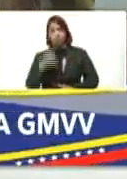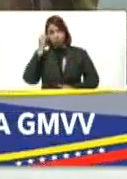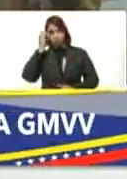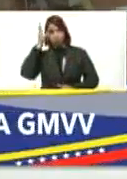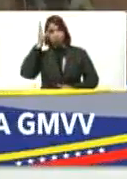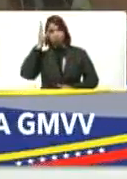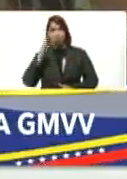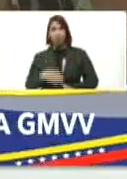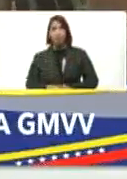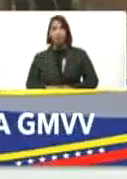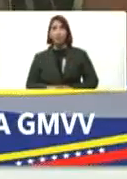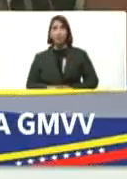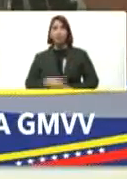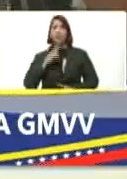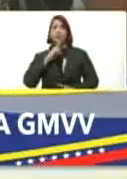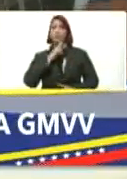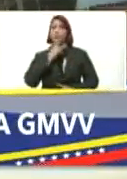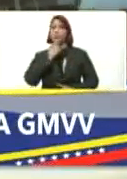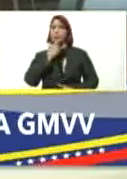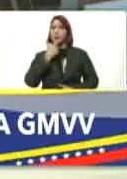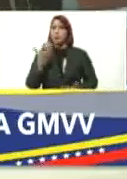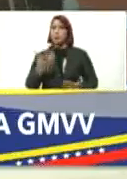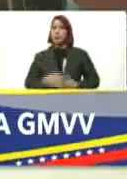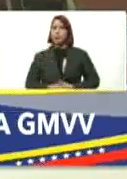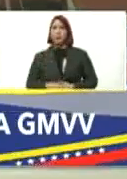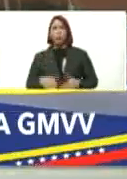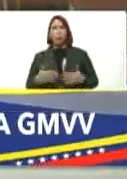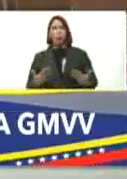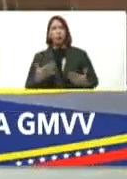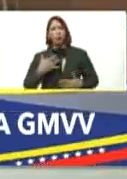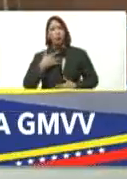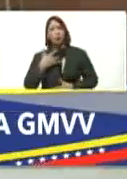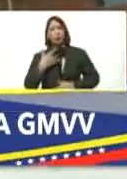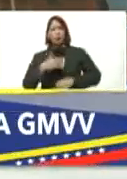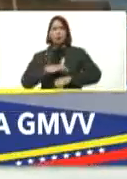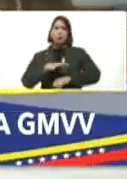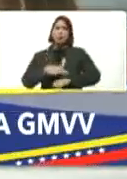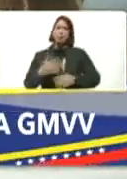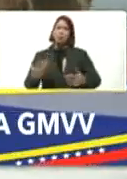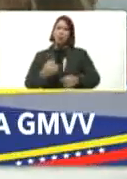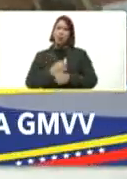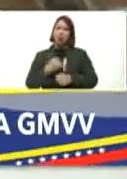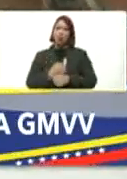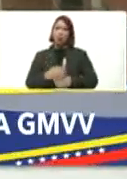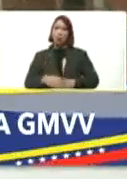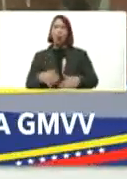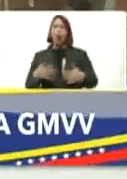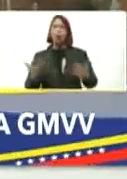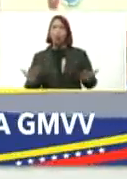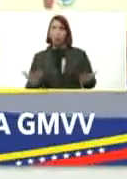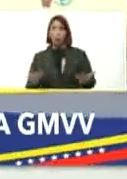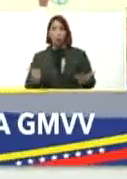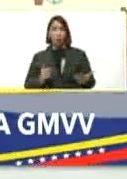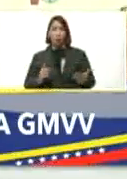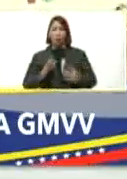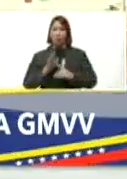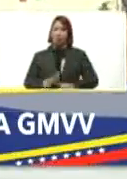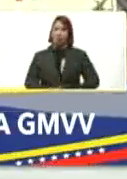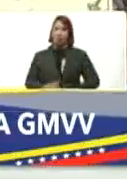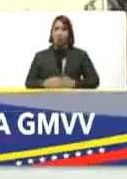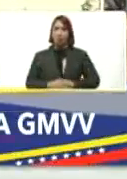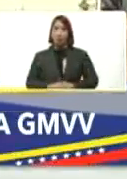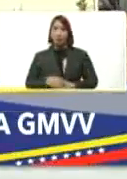capacidad, con ese verbo tan hermoso? ¿Cuándo se sentía empoderada? Una obrera. ¿Cuándo? No, era despreciada. Y